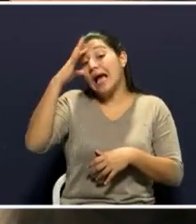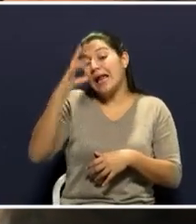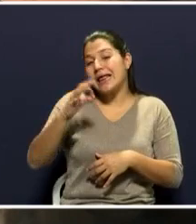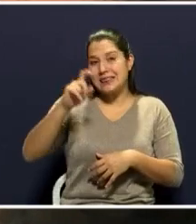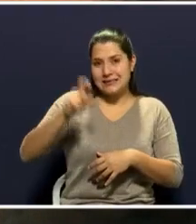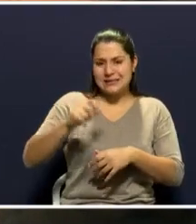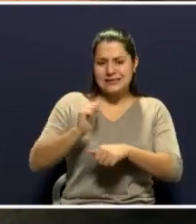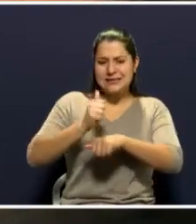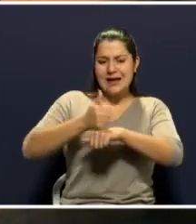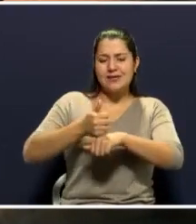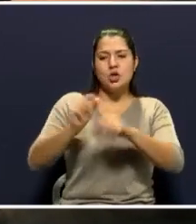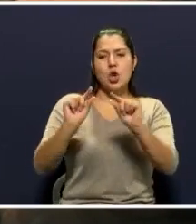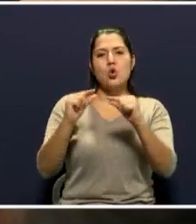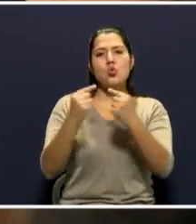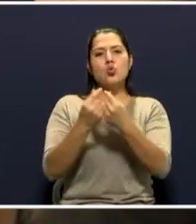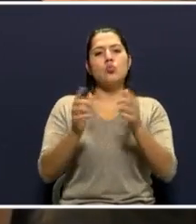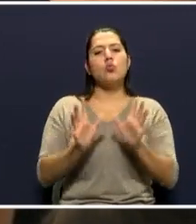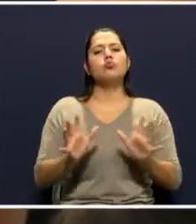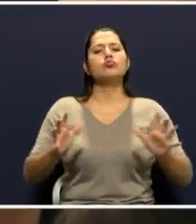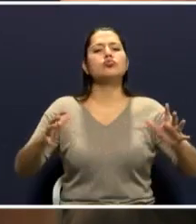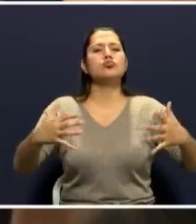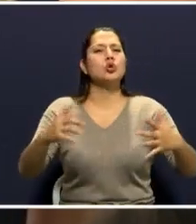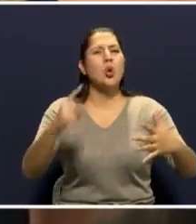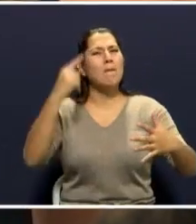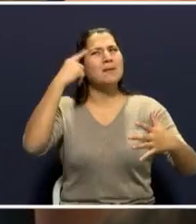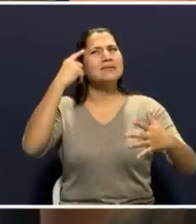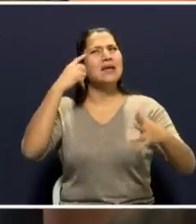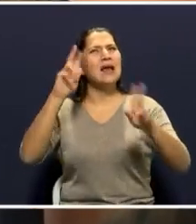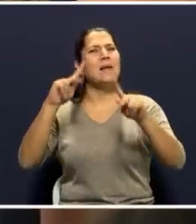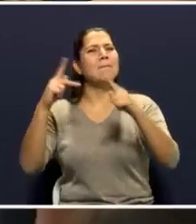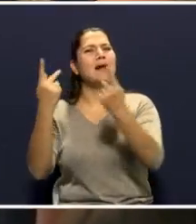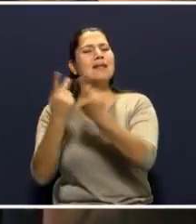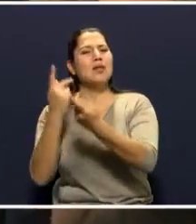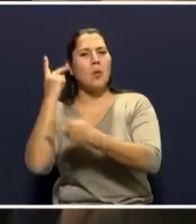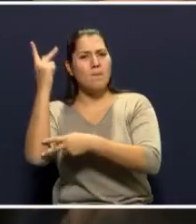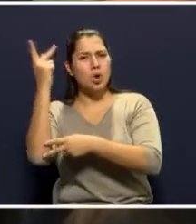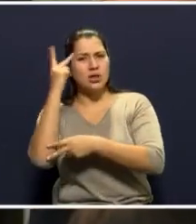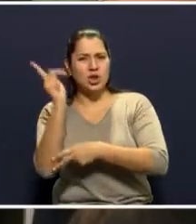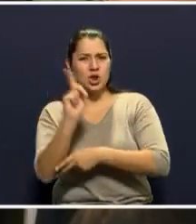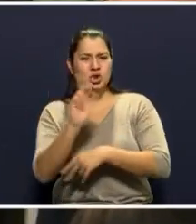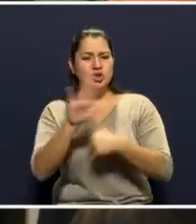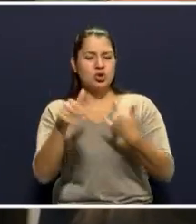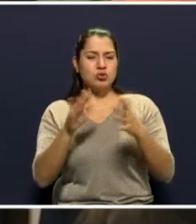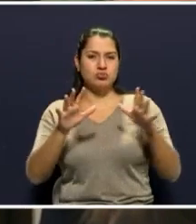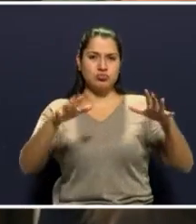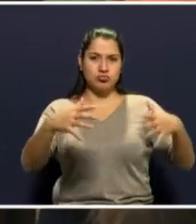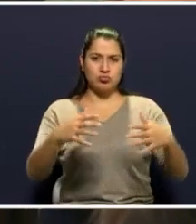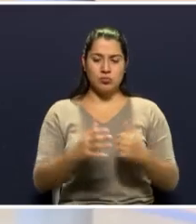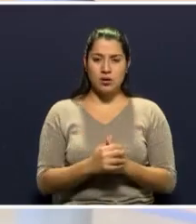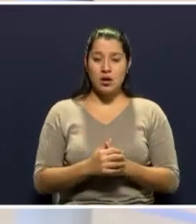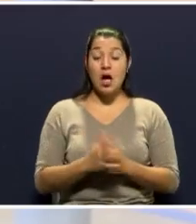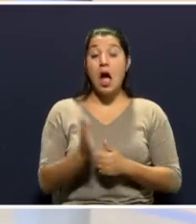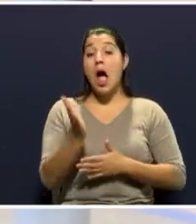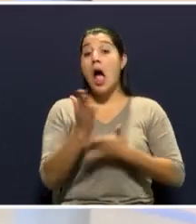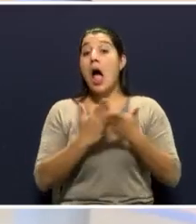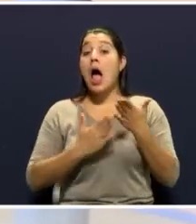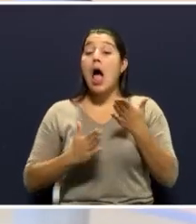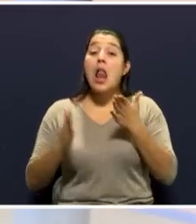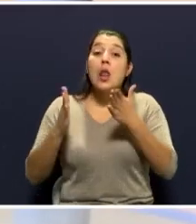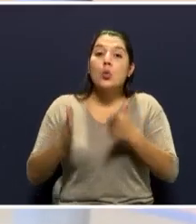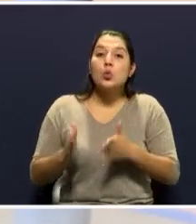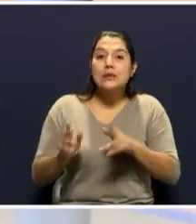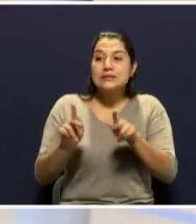de lado intenciones político-partidarias. Frente a un directorio de oposición que algunos han colocado en